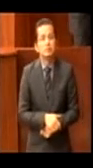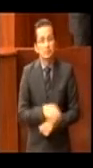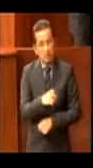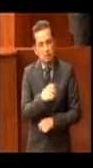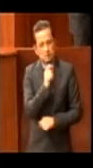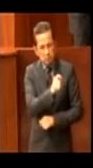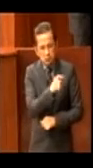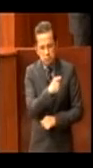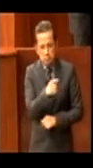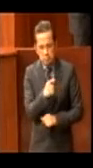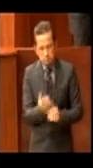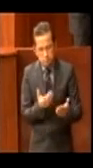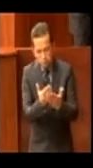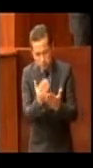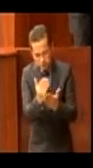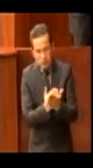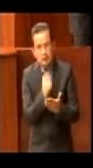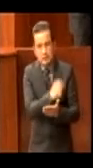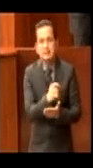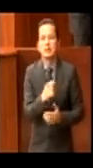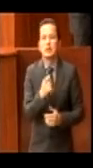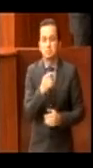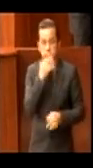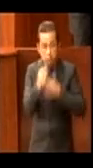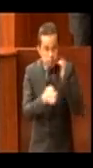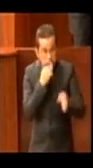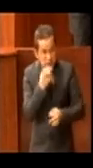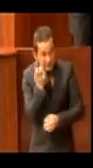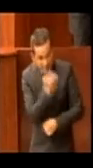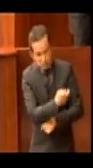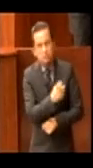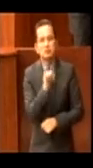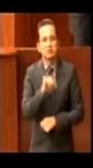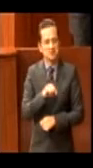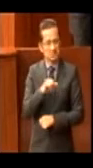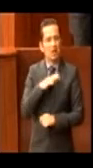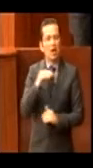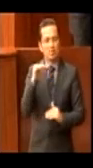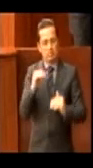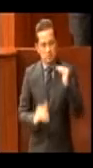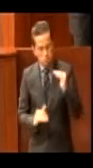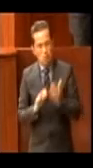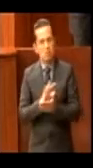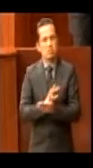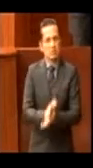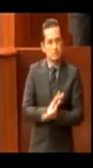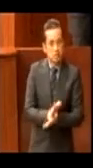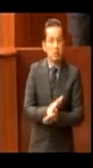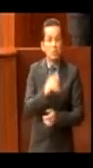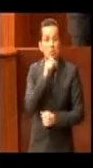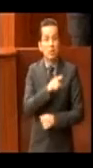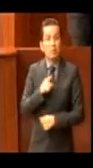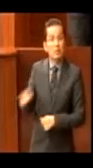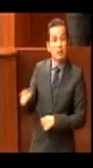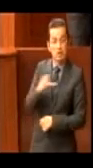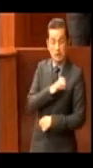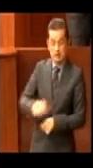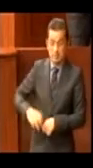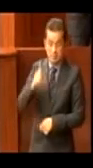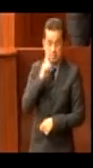desigualdad y discriminación y afectaron a la candidata de manera desproporcionada porque le atribuyen características